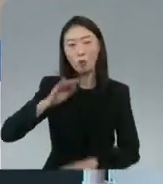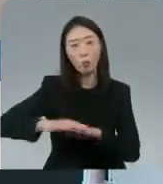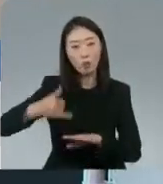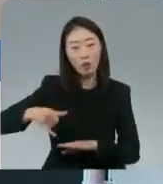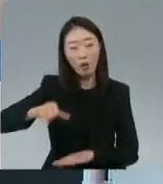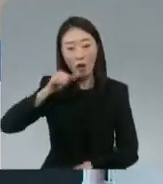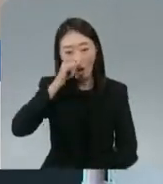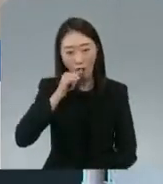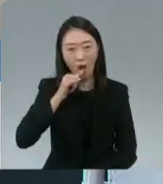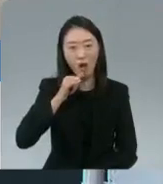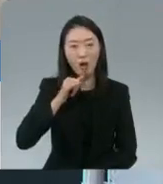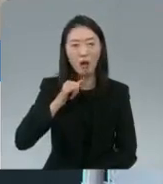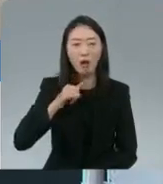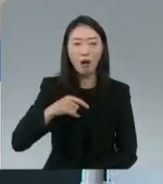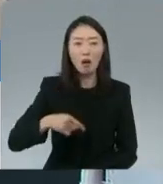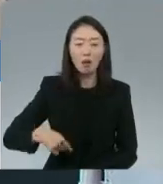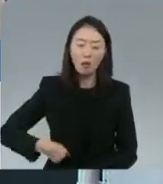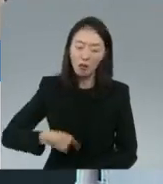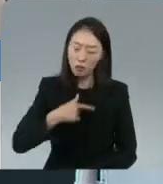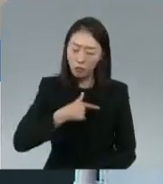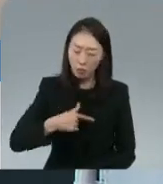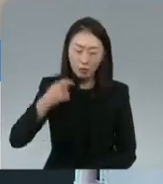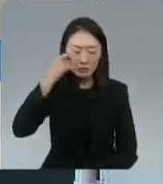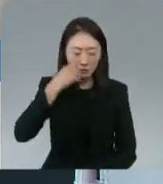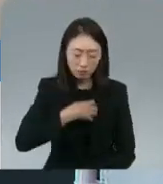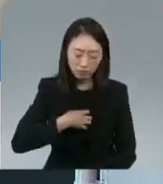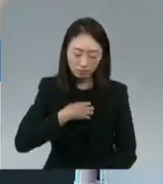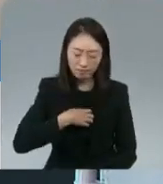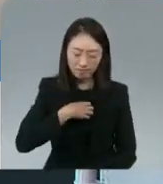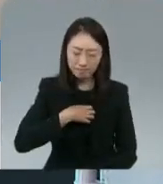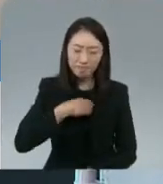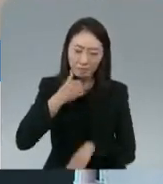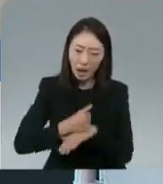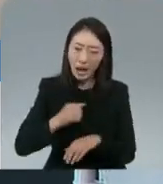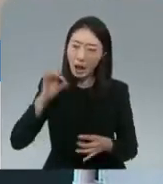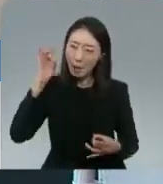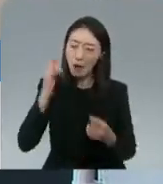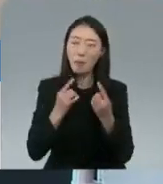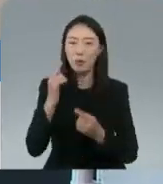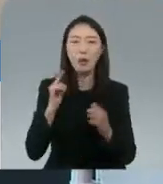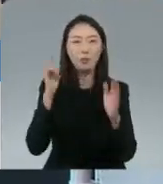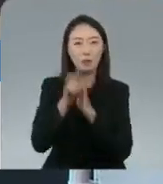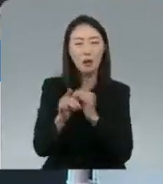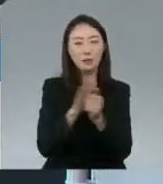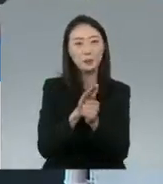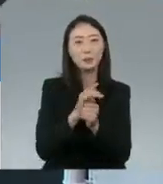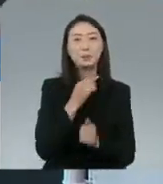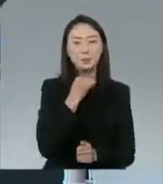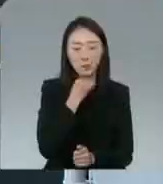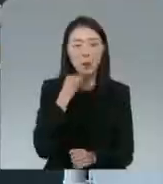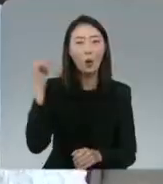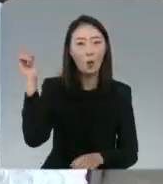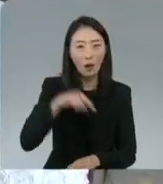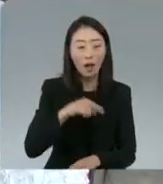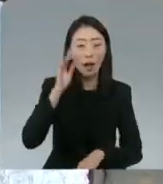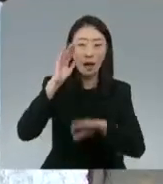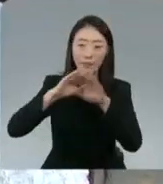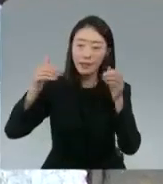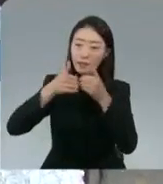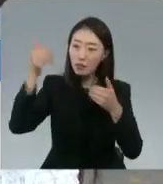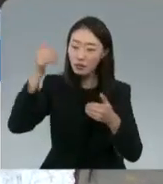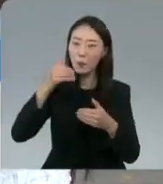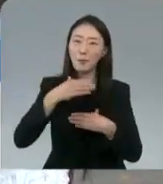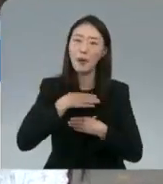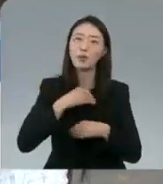encuentren el descanso eterno compungidos de dolor los coreanos expresaron sus condolencias y su deseo de convertir la sociedad